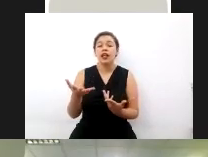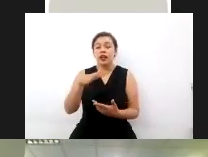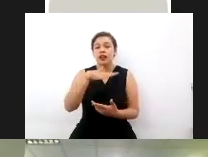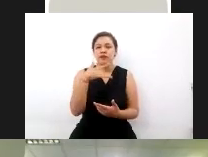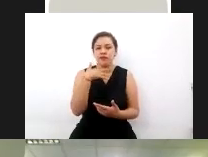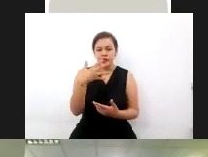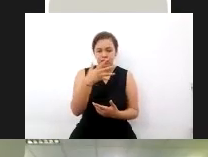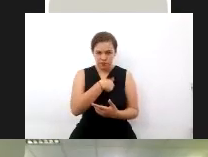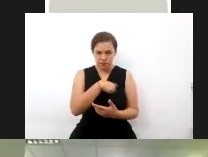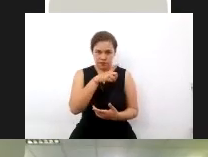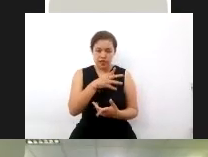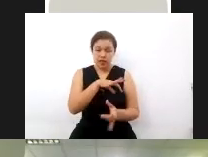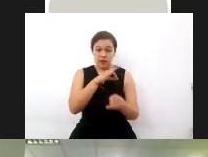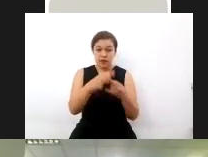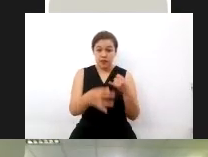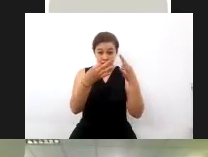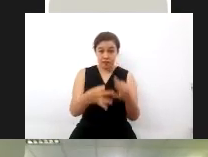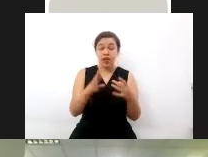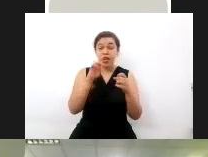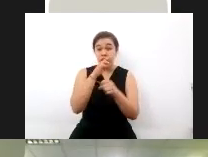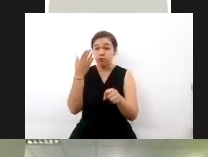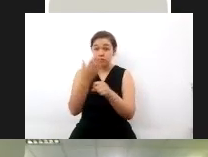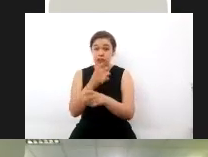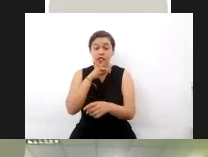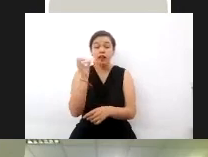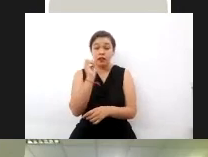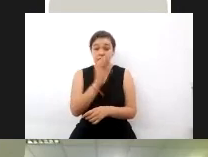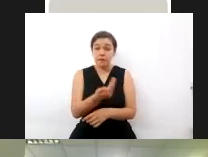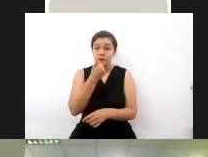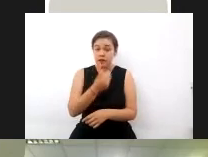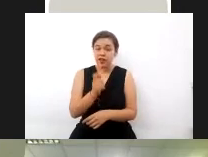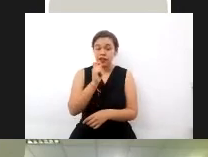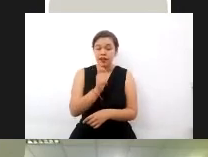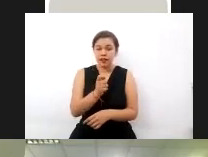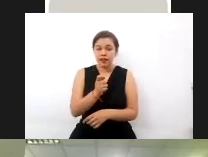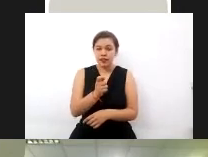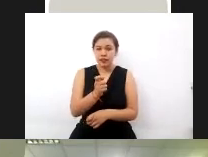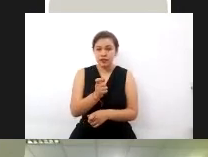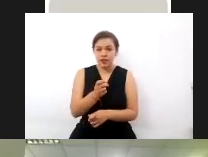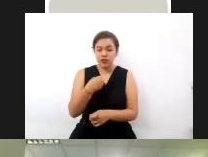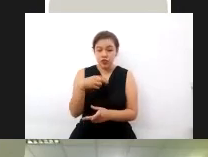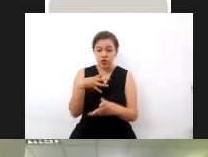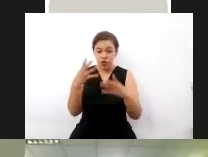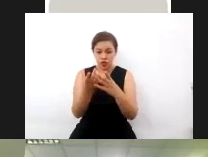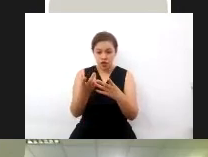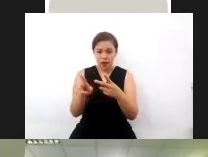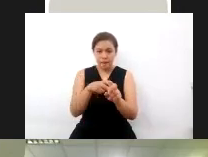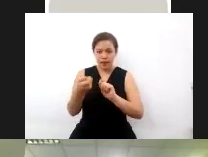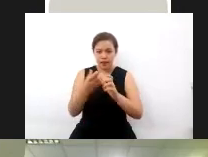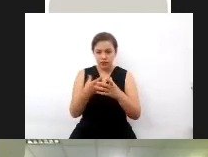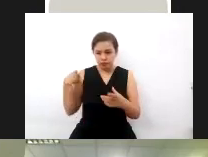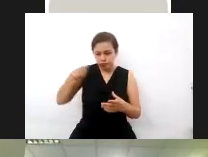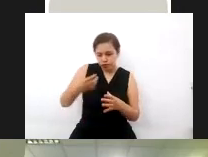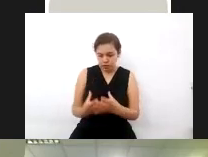correcta y responsable de estos residuos. ¿Qué quiere decir? Vamos a meterlos a una bolsa de plástico,